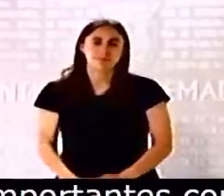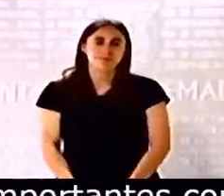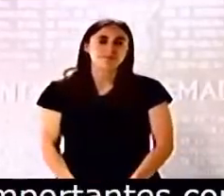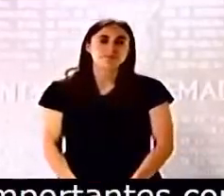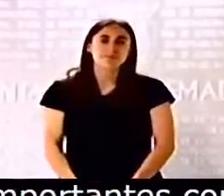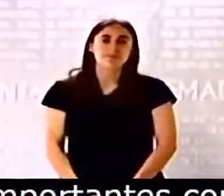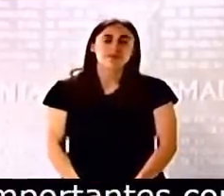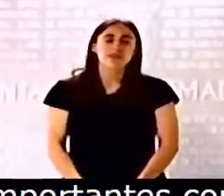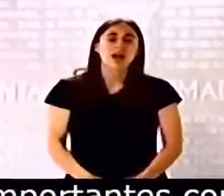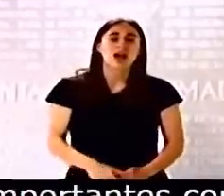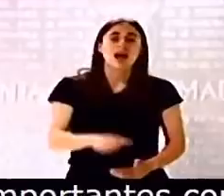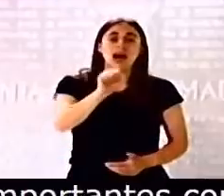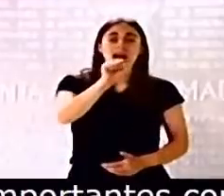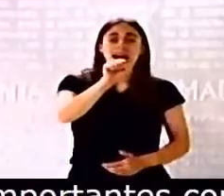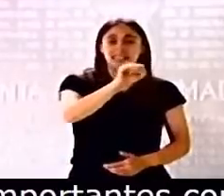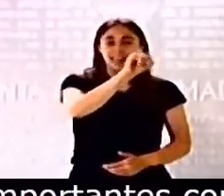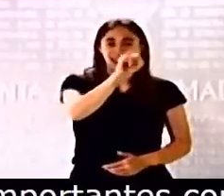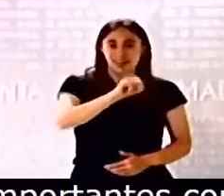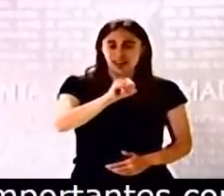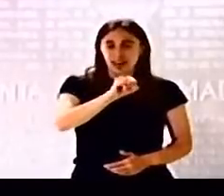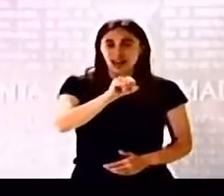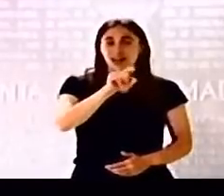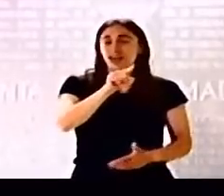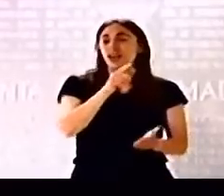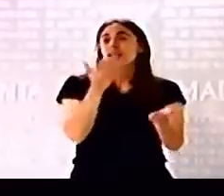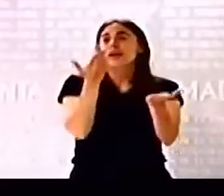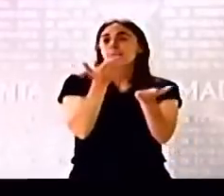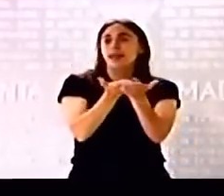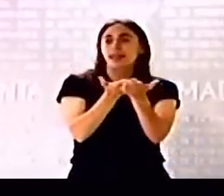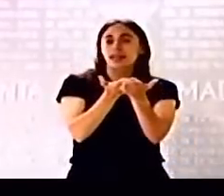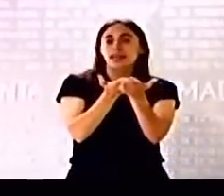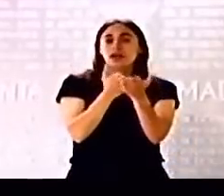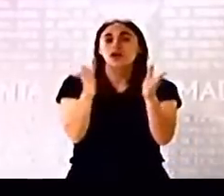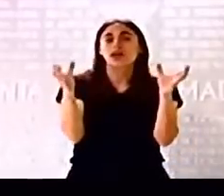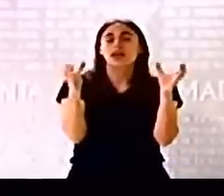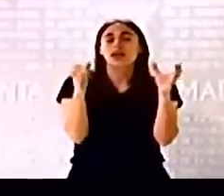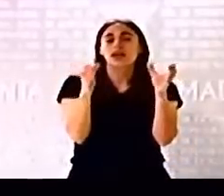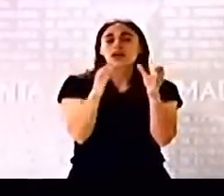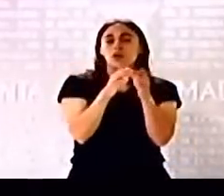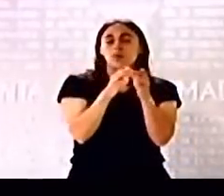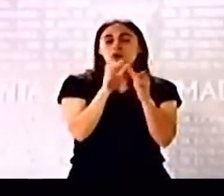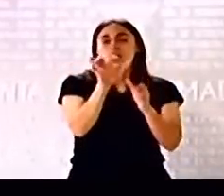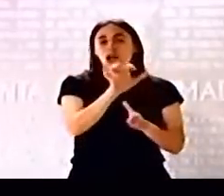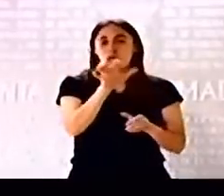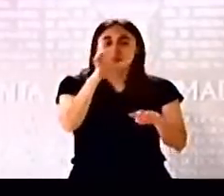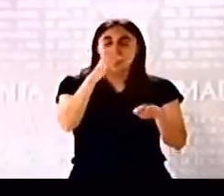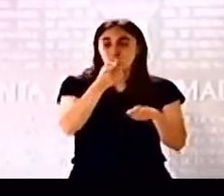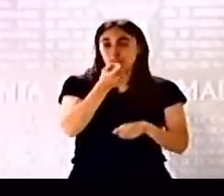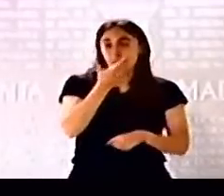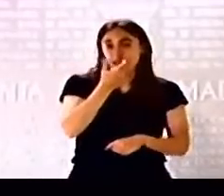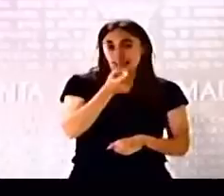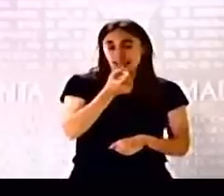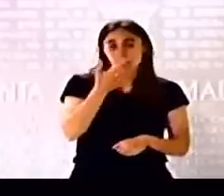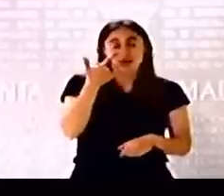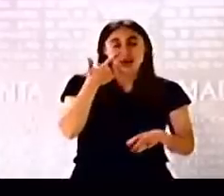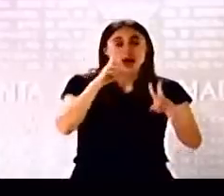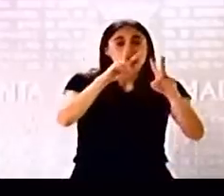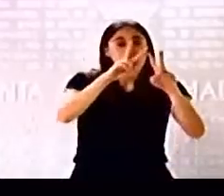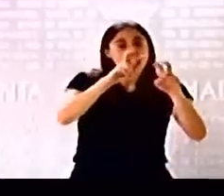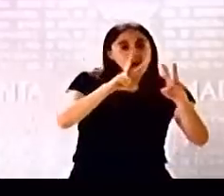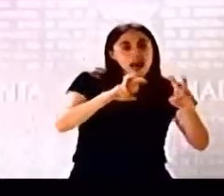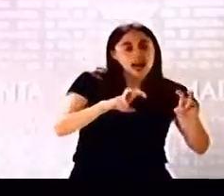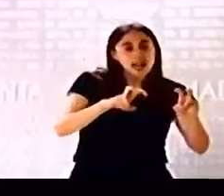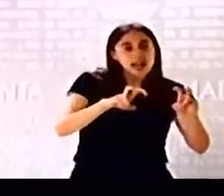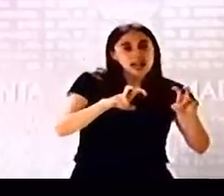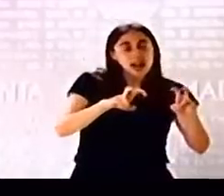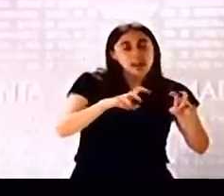De AstraZeneca se ha pedido a la Agencia Europea del Medicamento que analice el balance